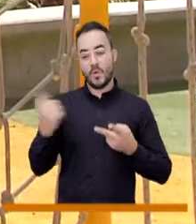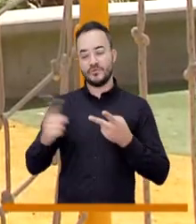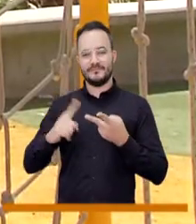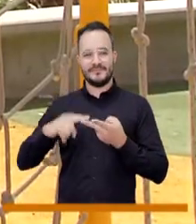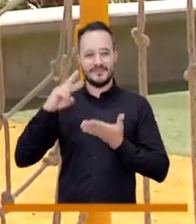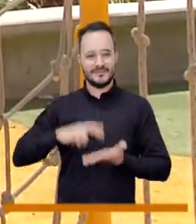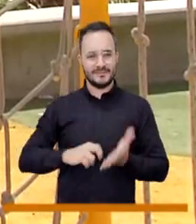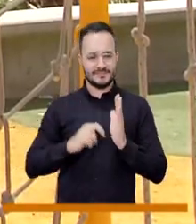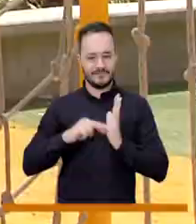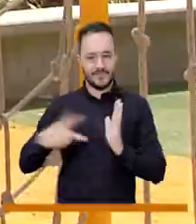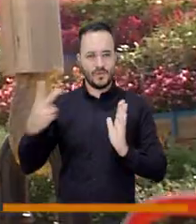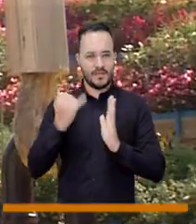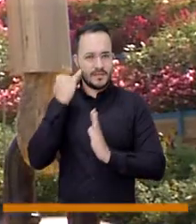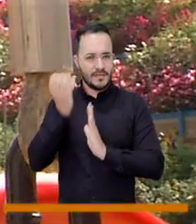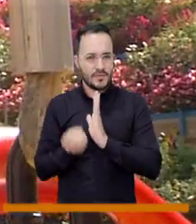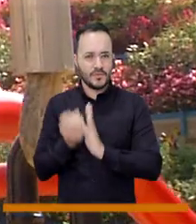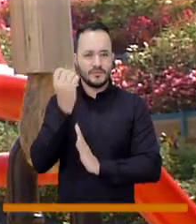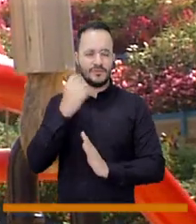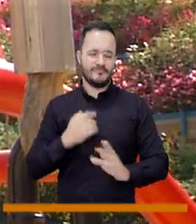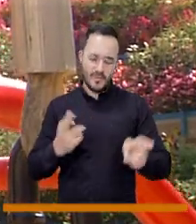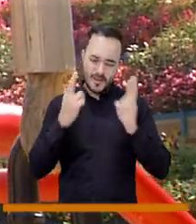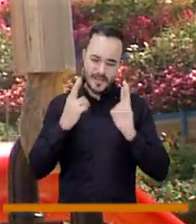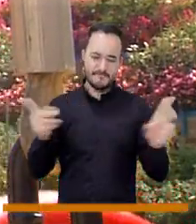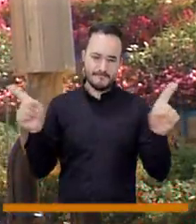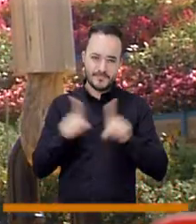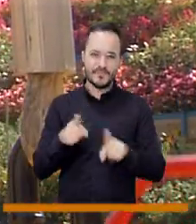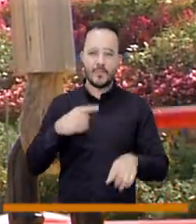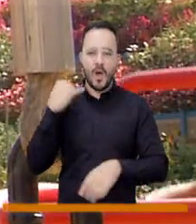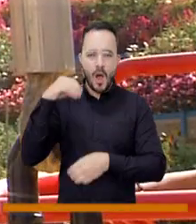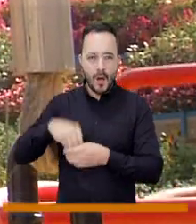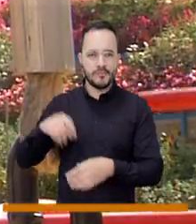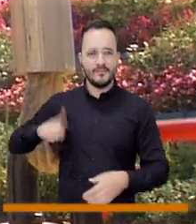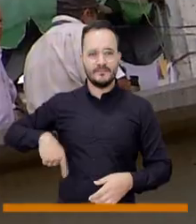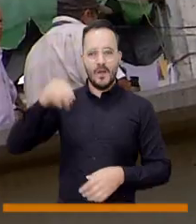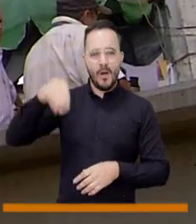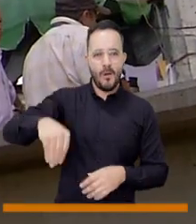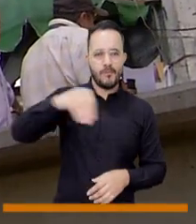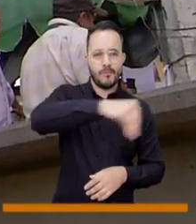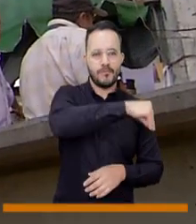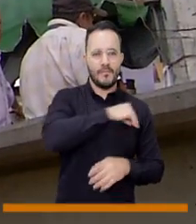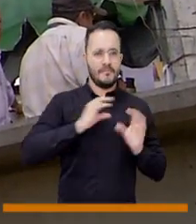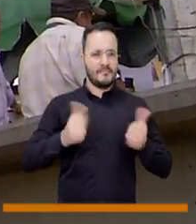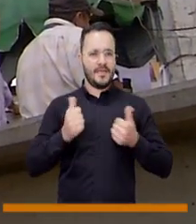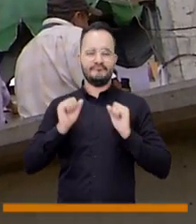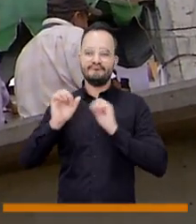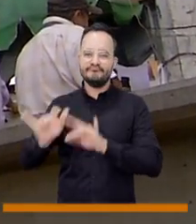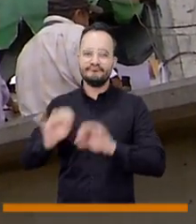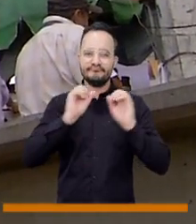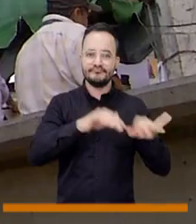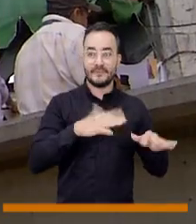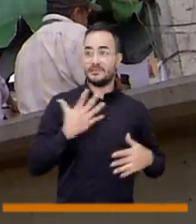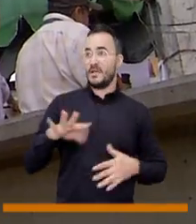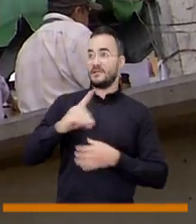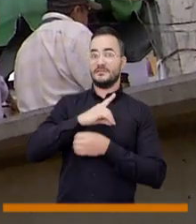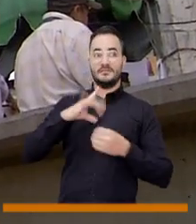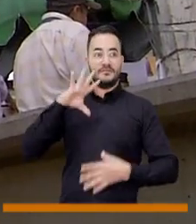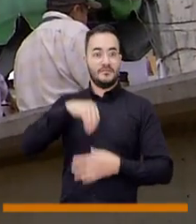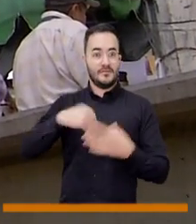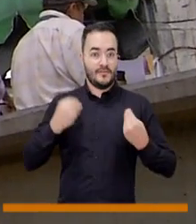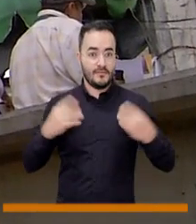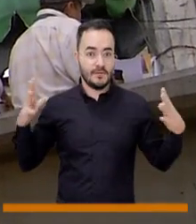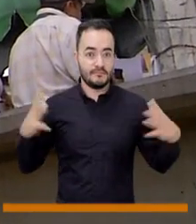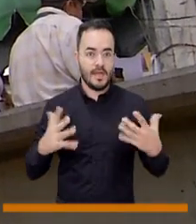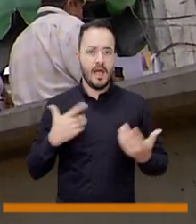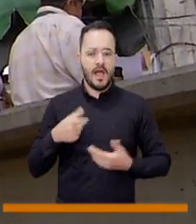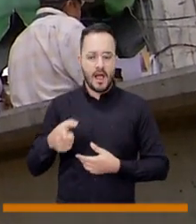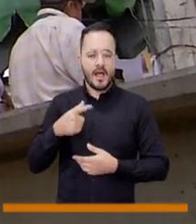de ciencia, tecnología e innovación, donde también queremos que en estos mismos lugares existan estas escuelas y que nuestros niños, niñas, hoy que somos distrito de ciencia, tecnología